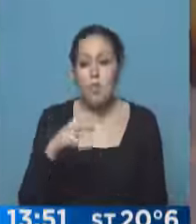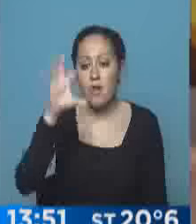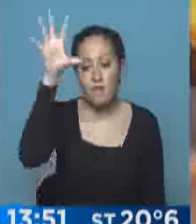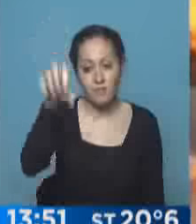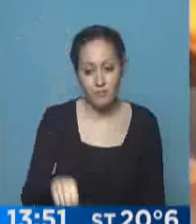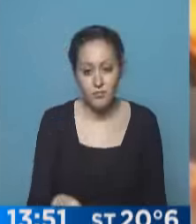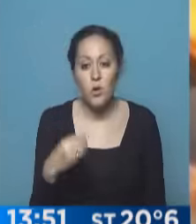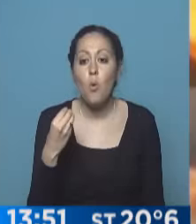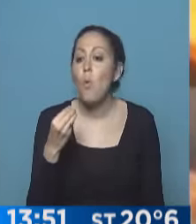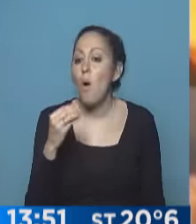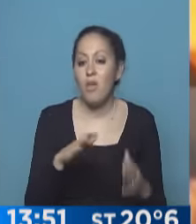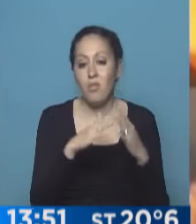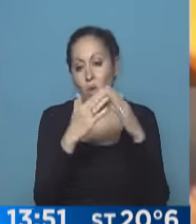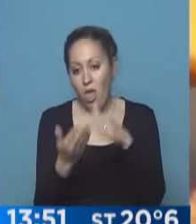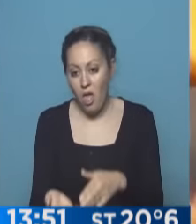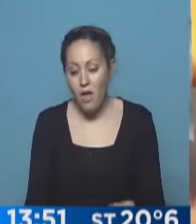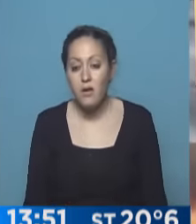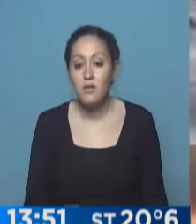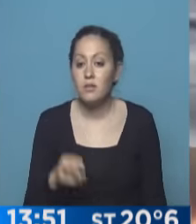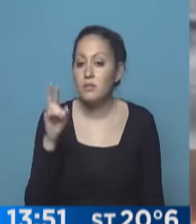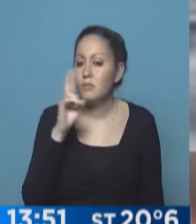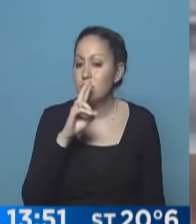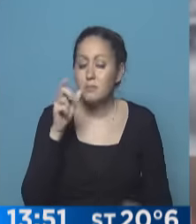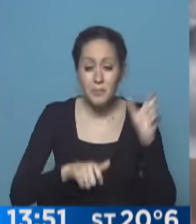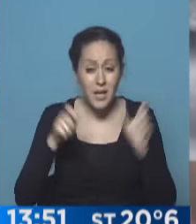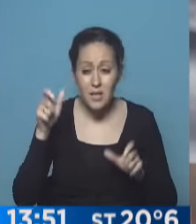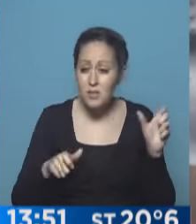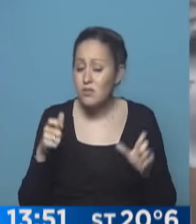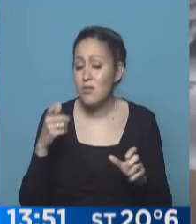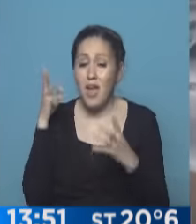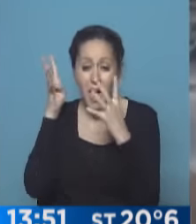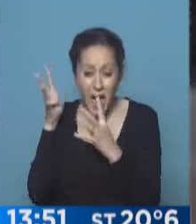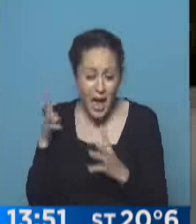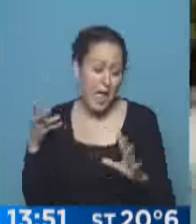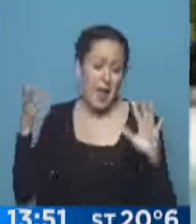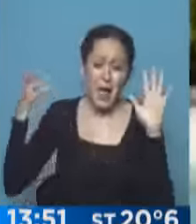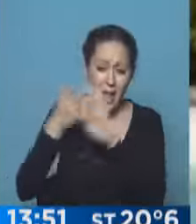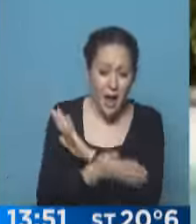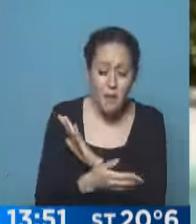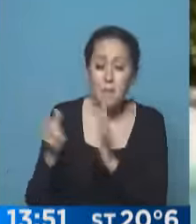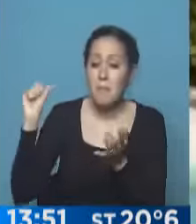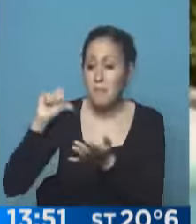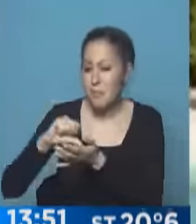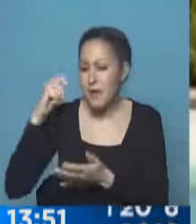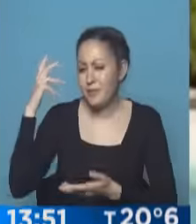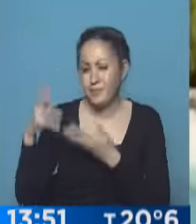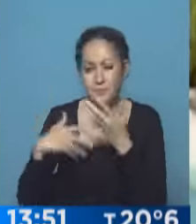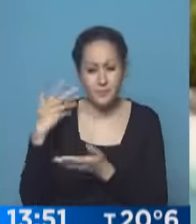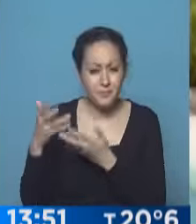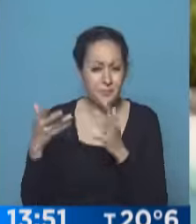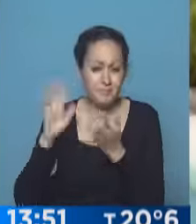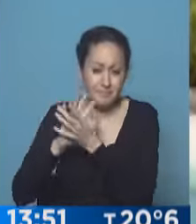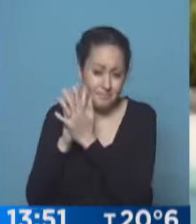cuando naufragan. La gente llega escapándose de una guerra, de un país en donde está quedando la nada